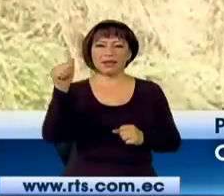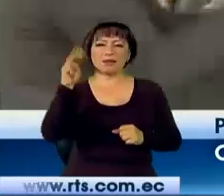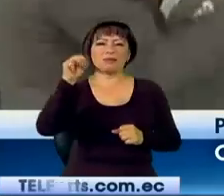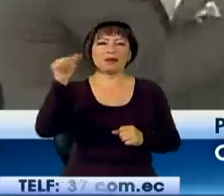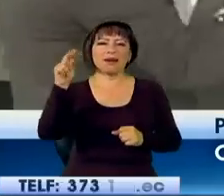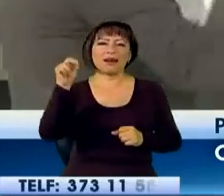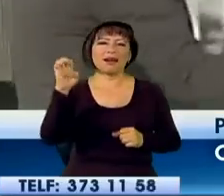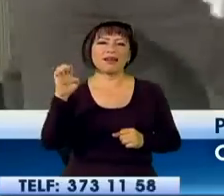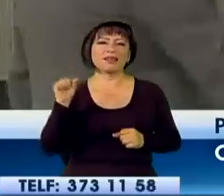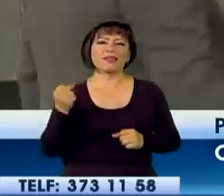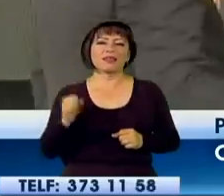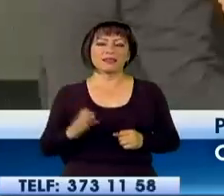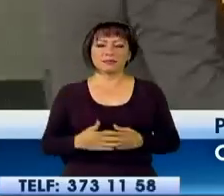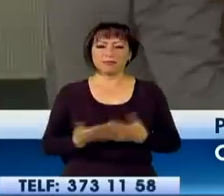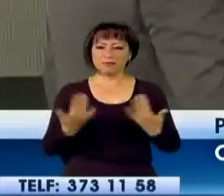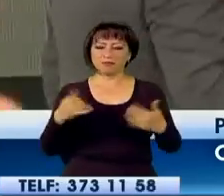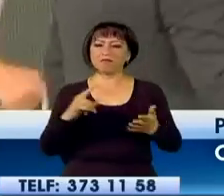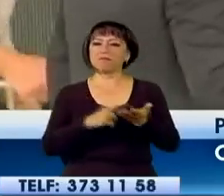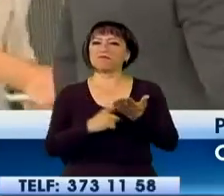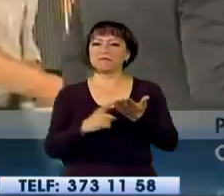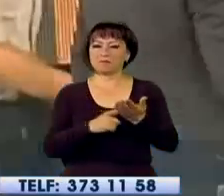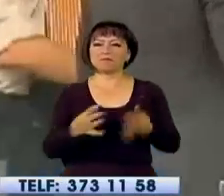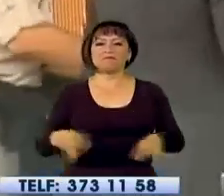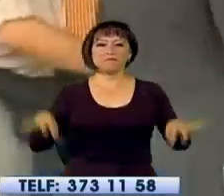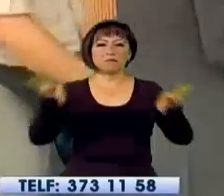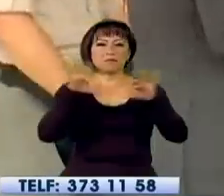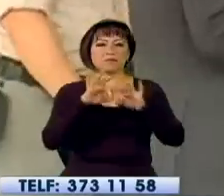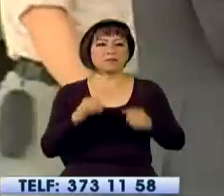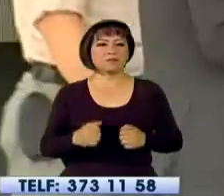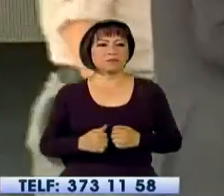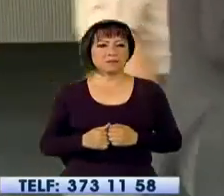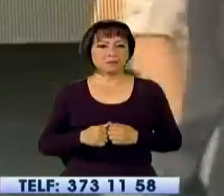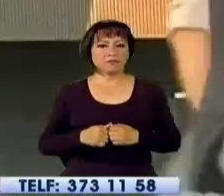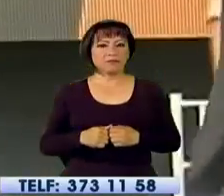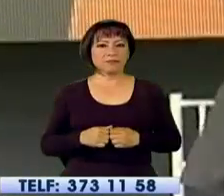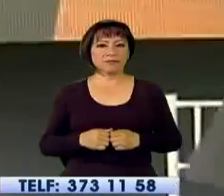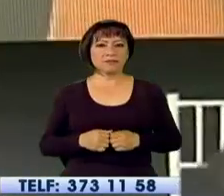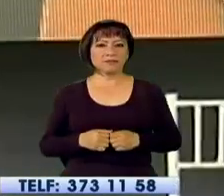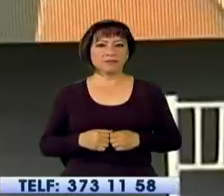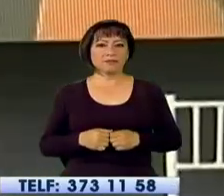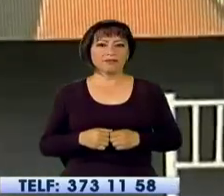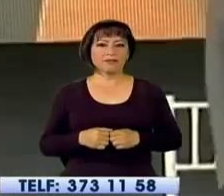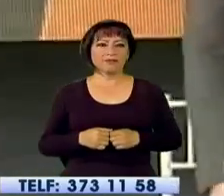y democráticos. Muchísimas gracias y hasta una próxima. En la Guayaquil de